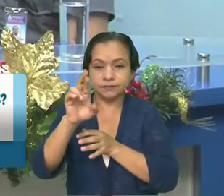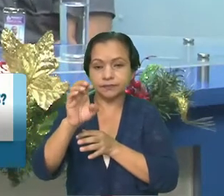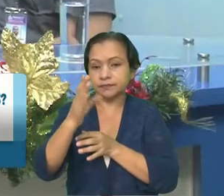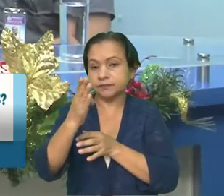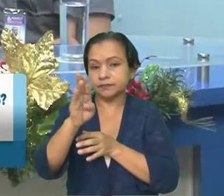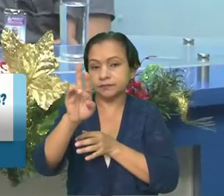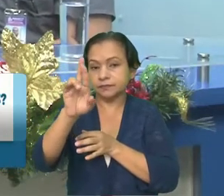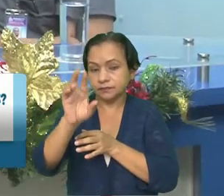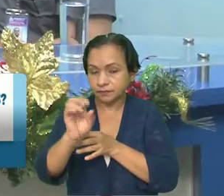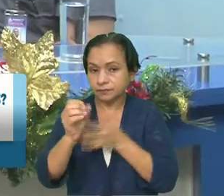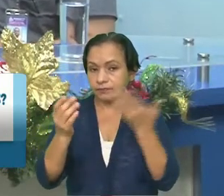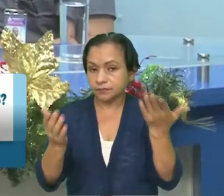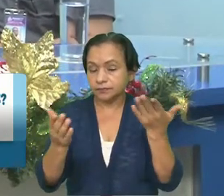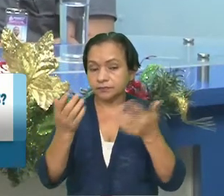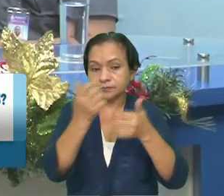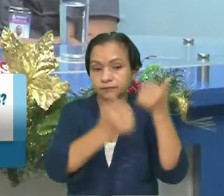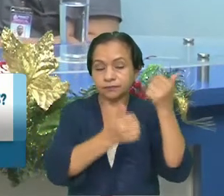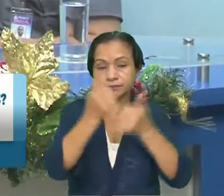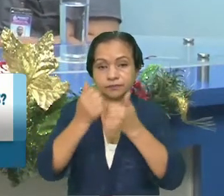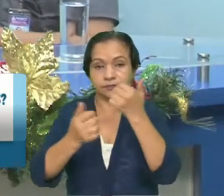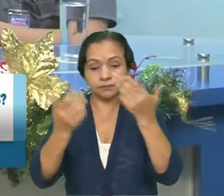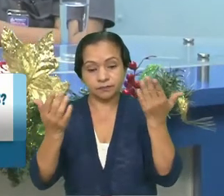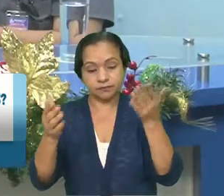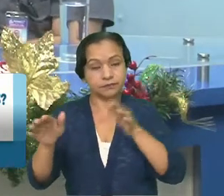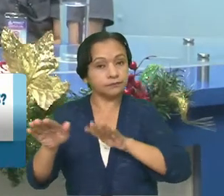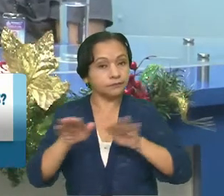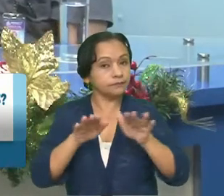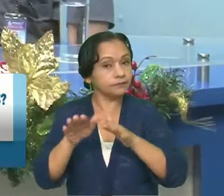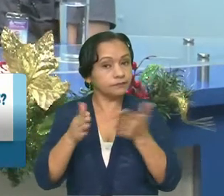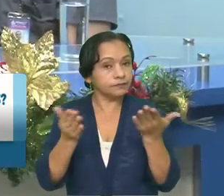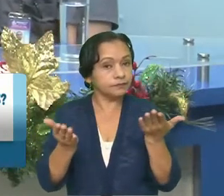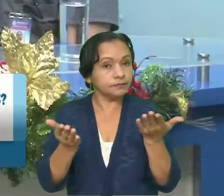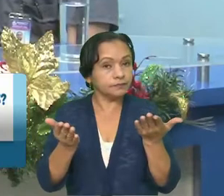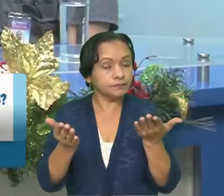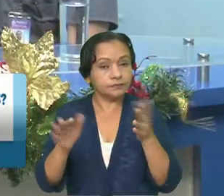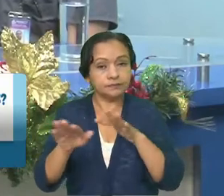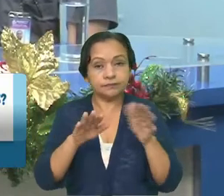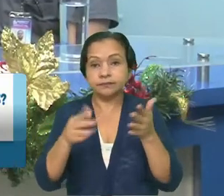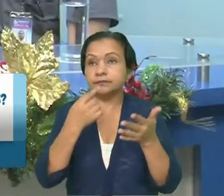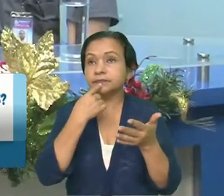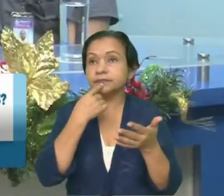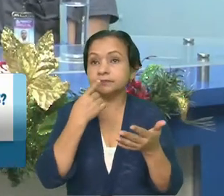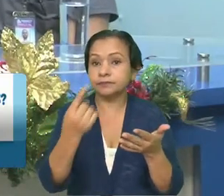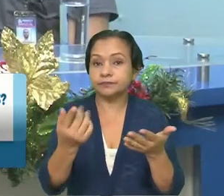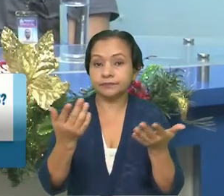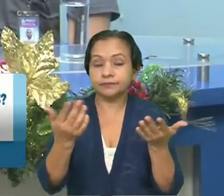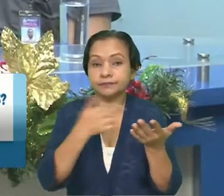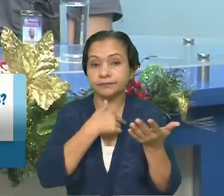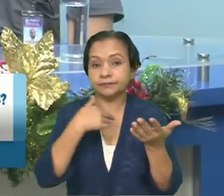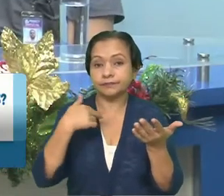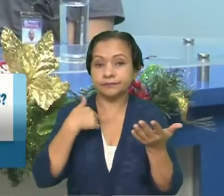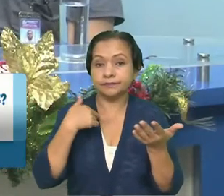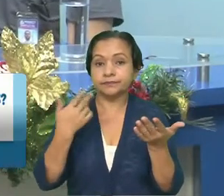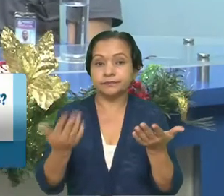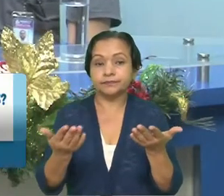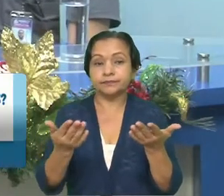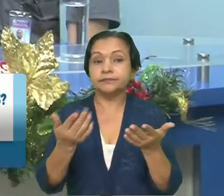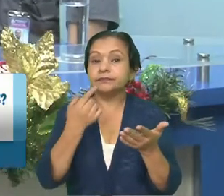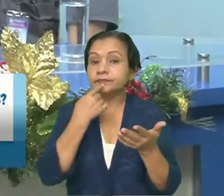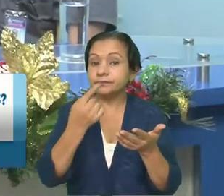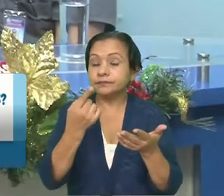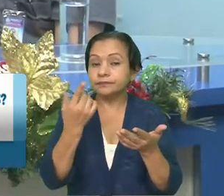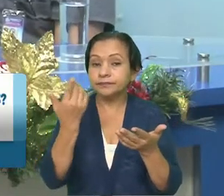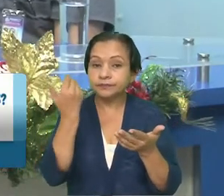es multicausal este descontrol, pero no hasta el momento no podemos asegurar lo que se pueda deber a una sola causa. ¿Quiere decir que